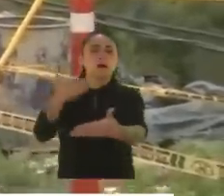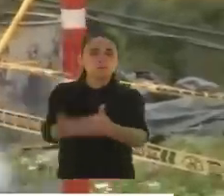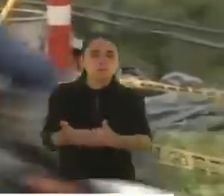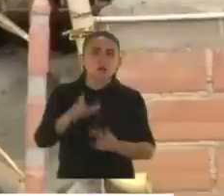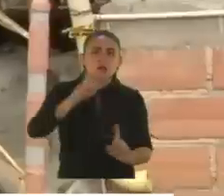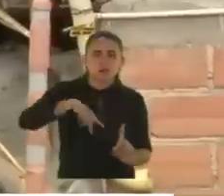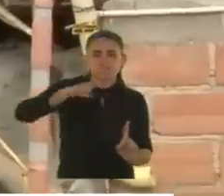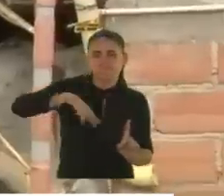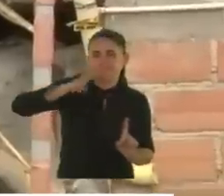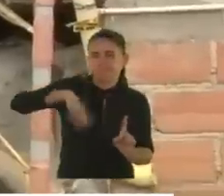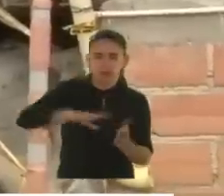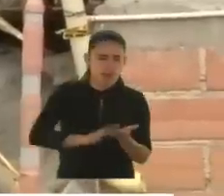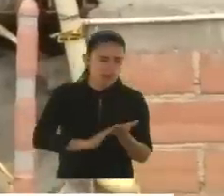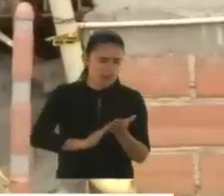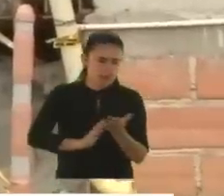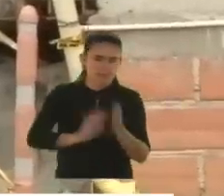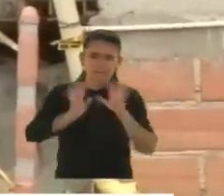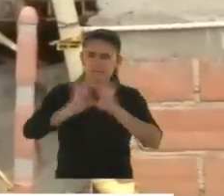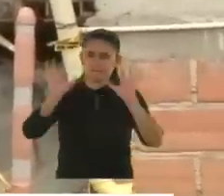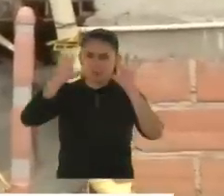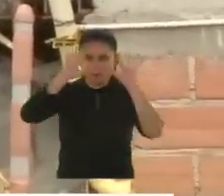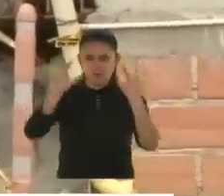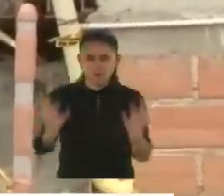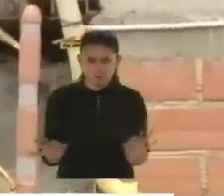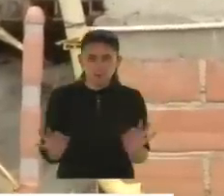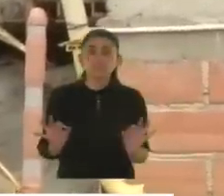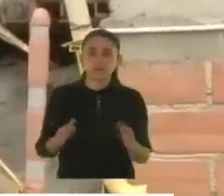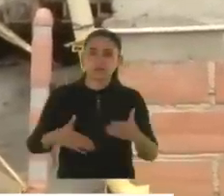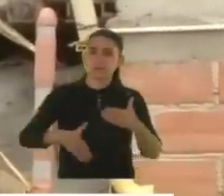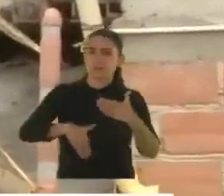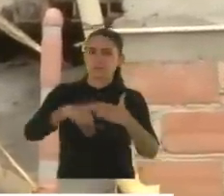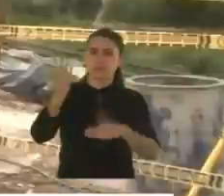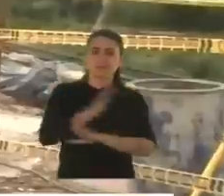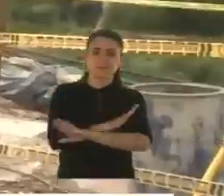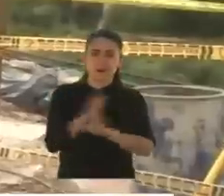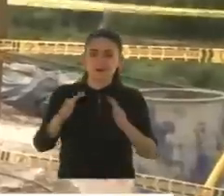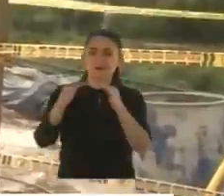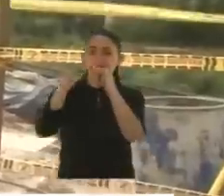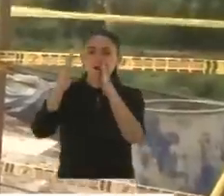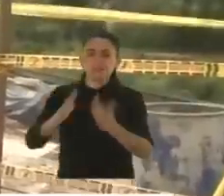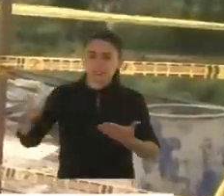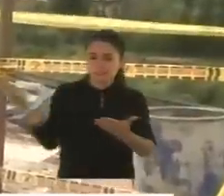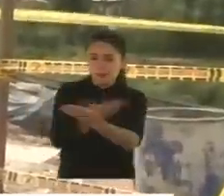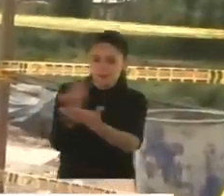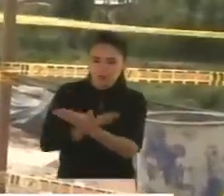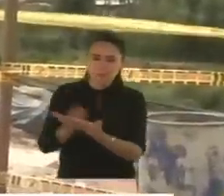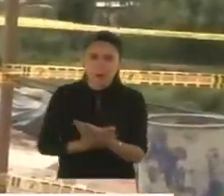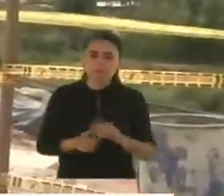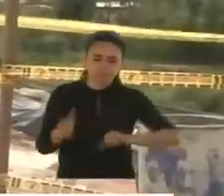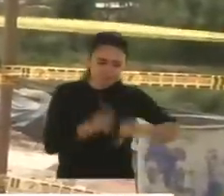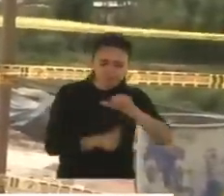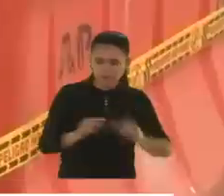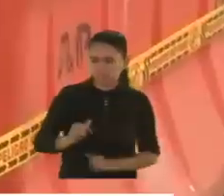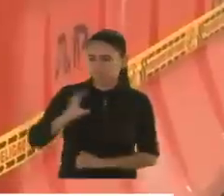varios meses más. Ahora sigue adelantar los trámites para el pago de las viviendas que fueron demolidas.